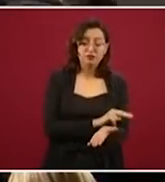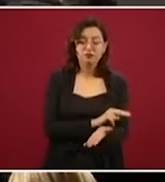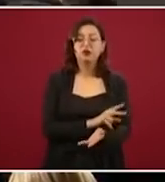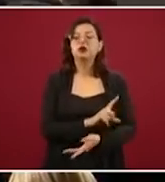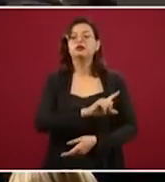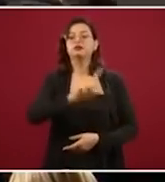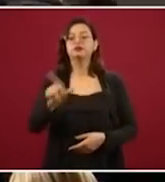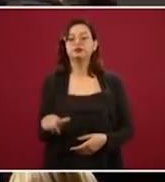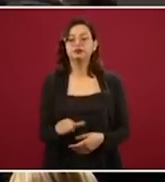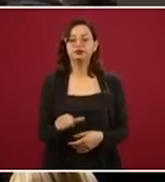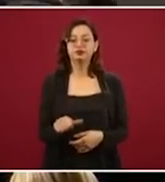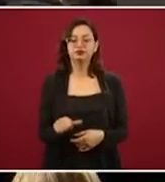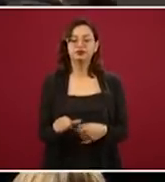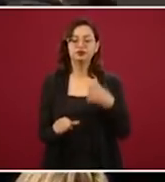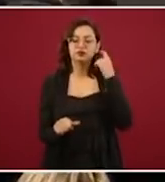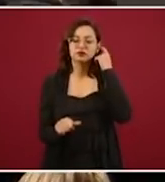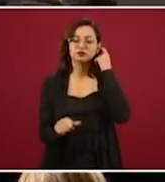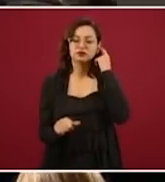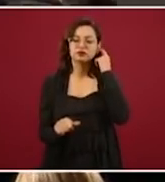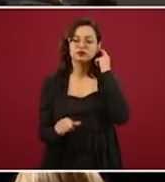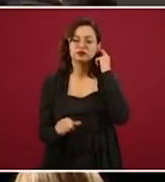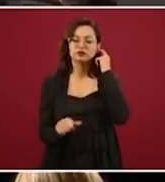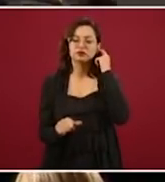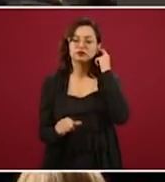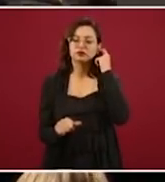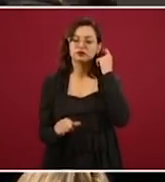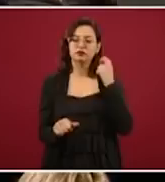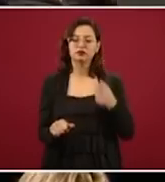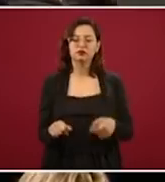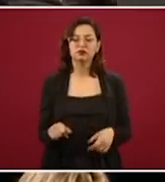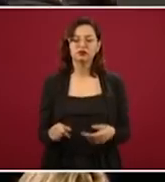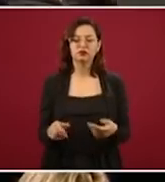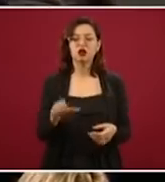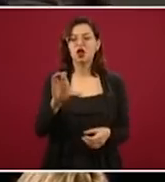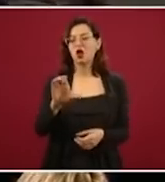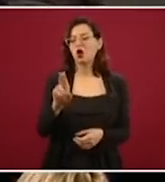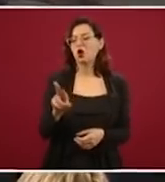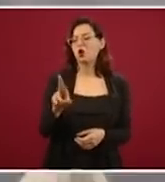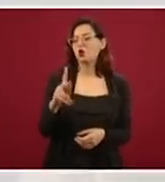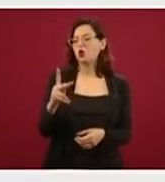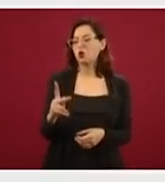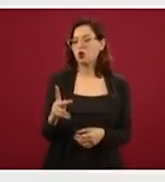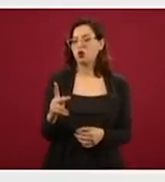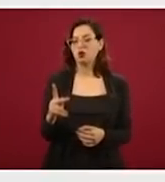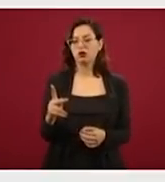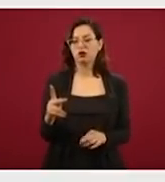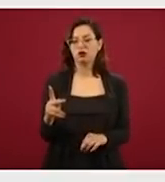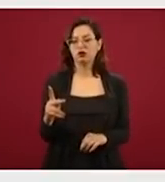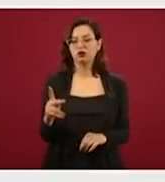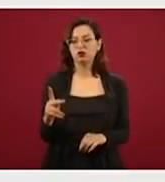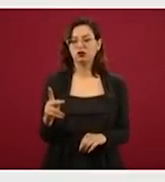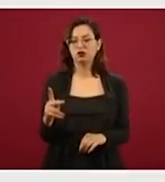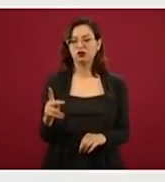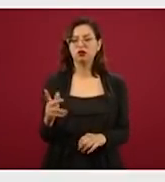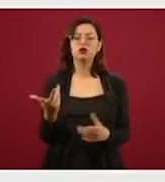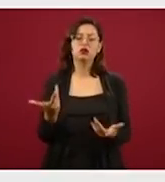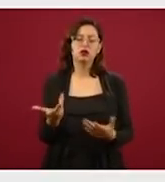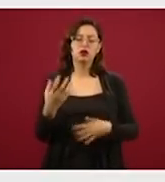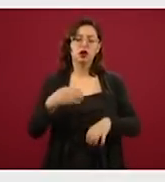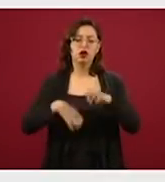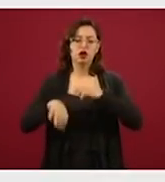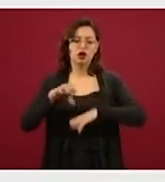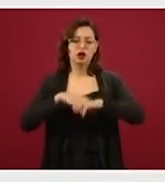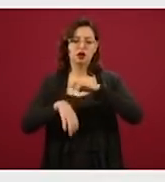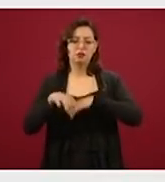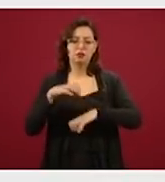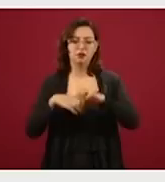muy sencillos, si ya nos regresamos un segundo, puede ser ya sea con la CURP, con las empresas ya medianas de más de 51